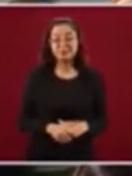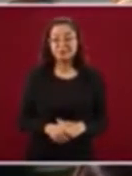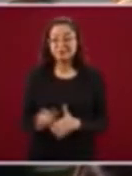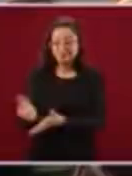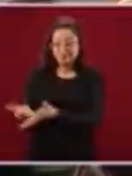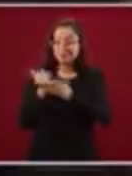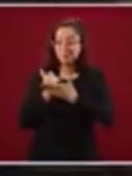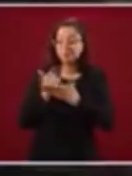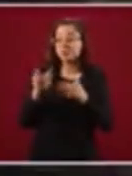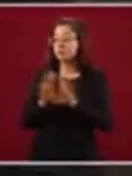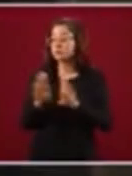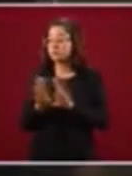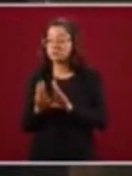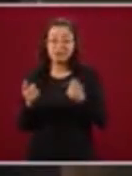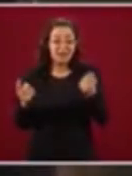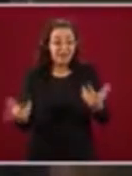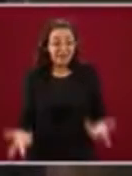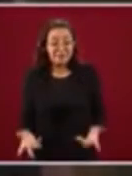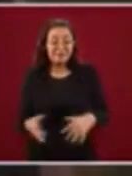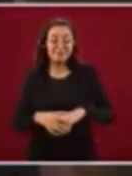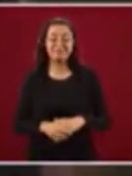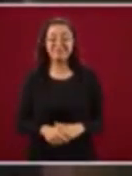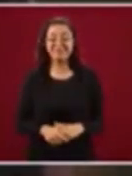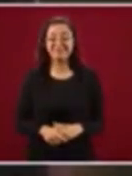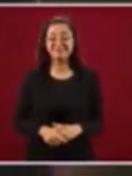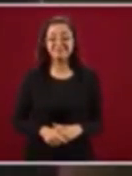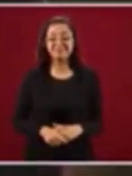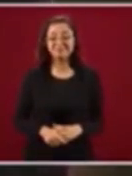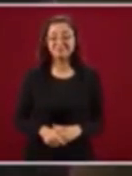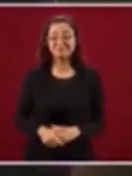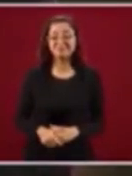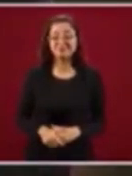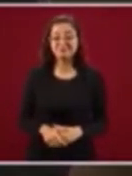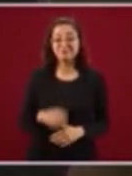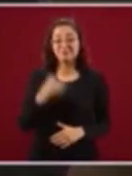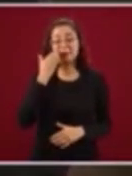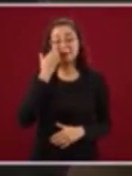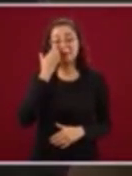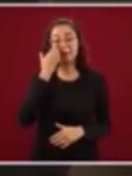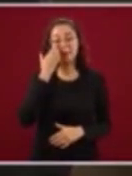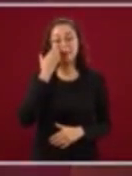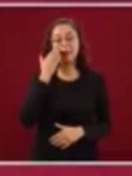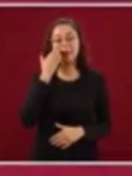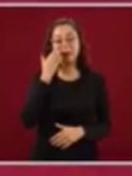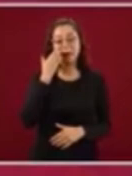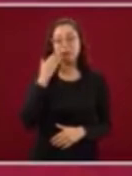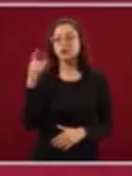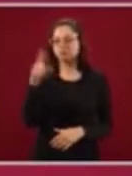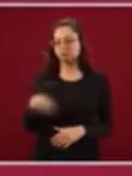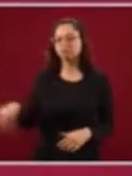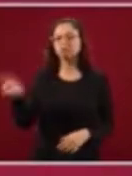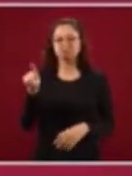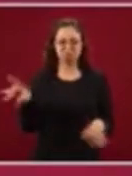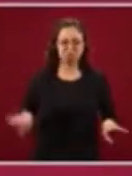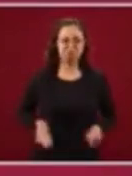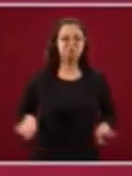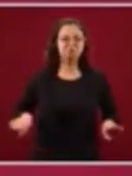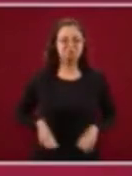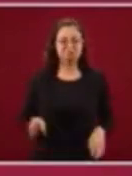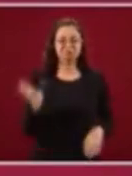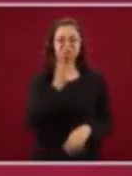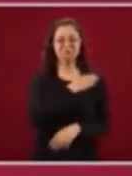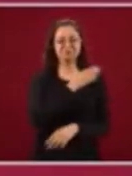ayuda, ¿cómo le hacemos? Y están en muy buen plan. Entonces, todas estas